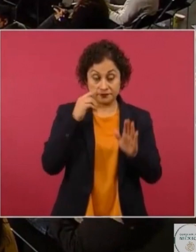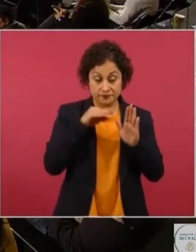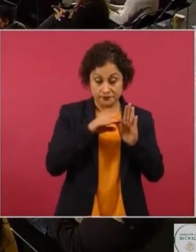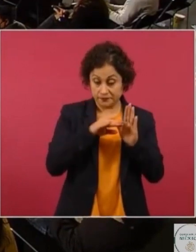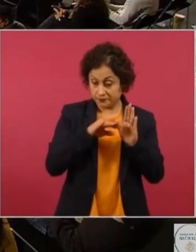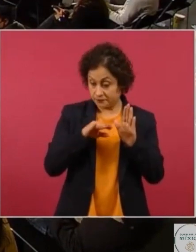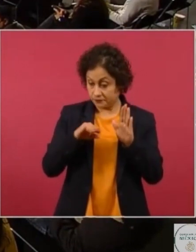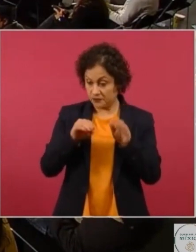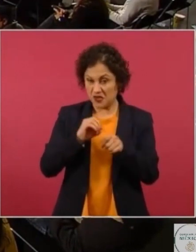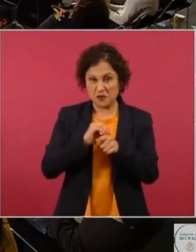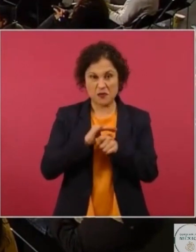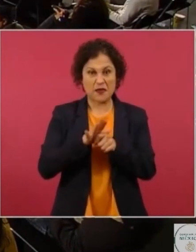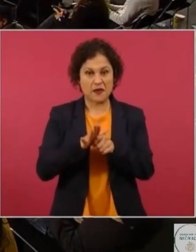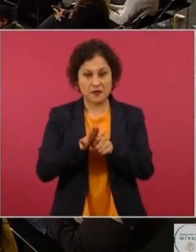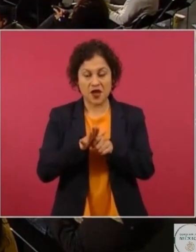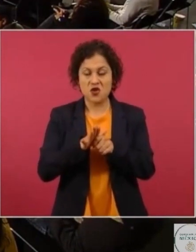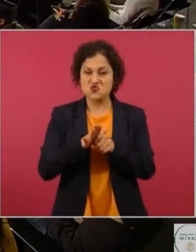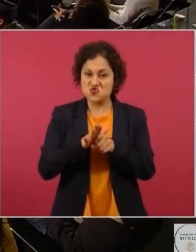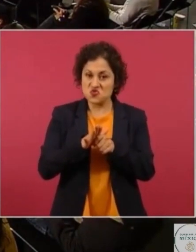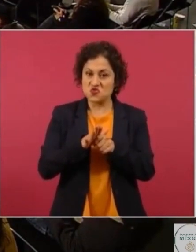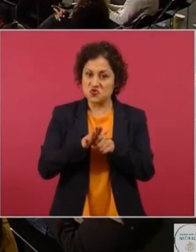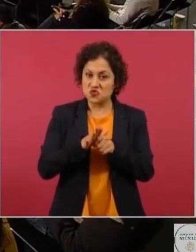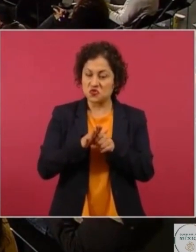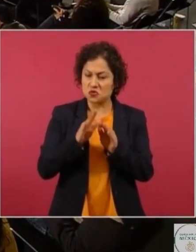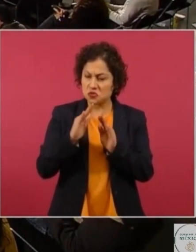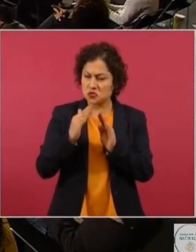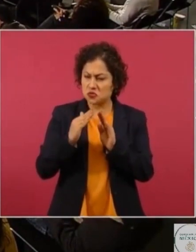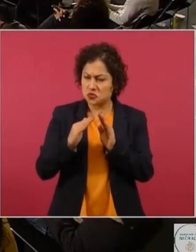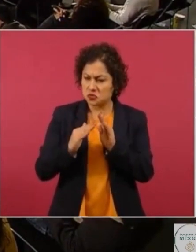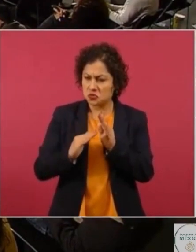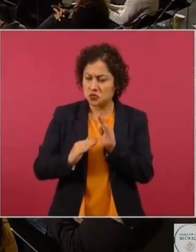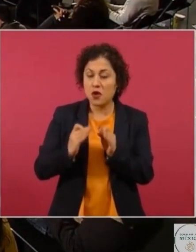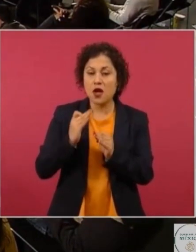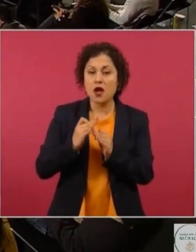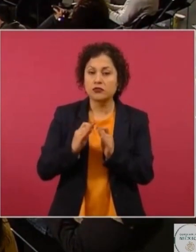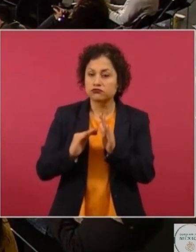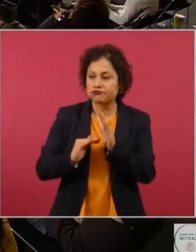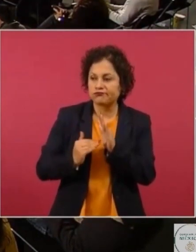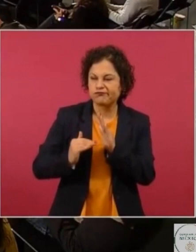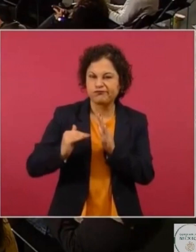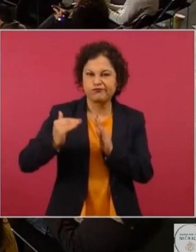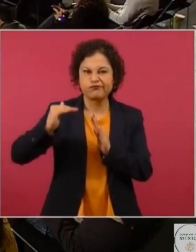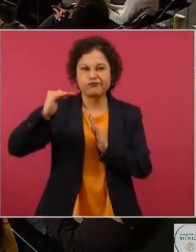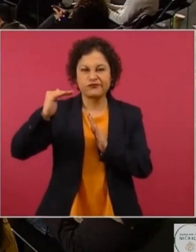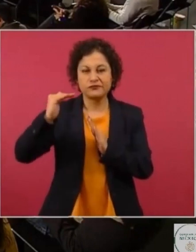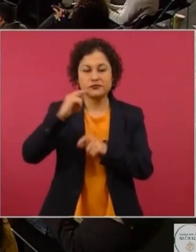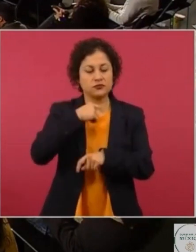y ya estamos en crecimiento. Estamos estimando 3